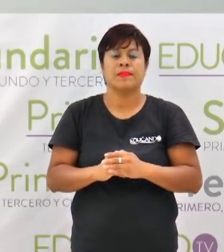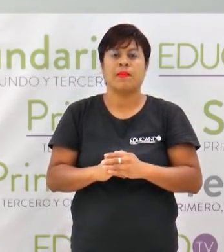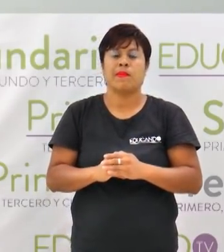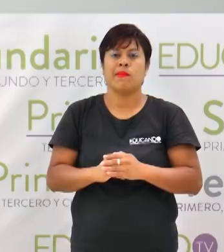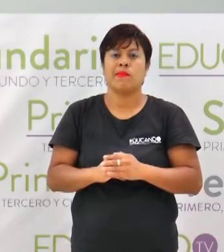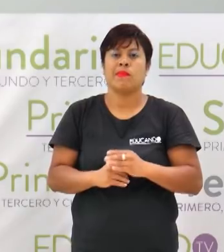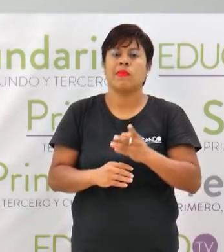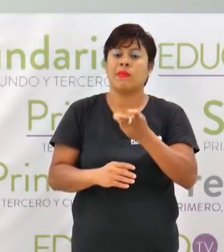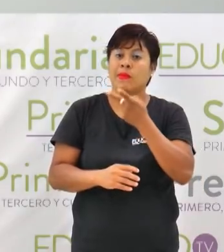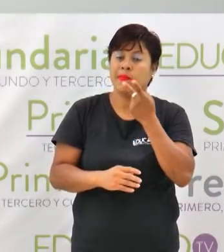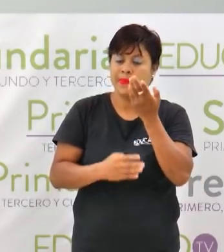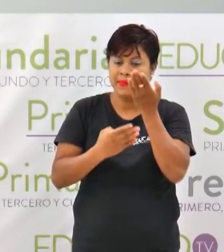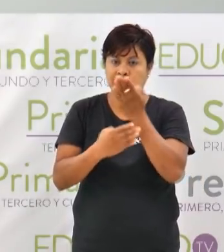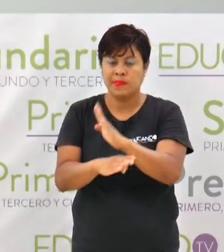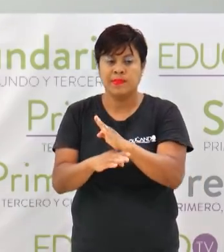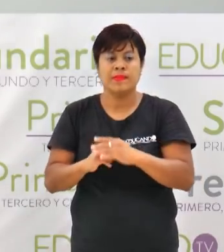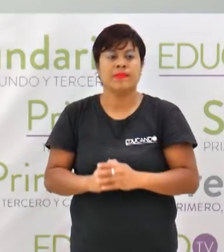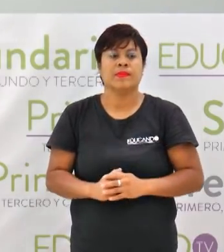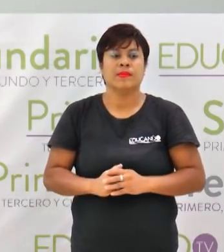el